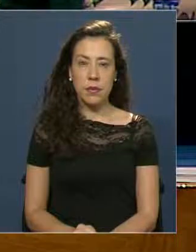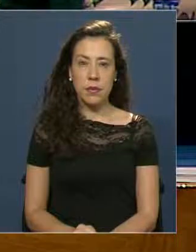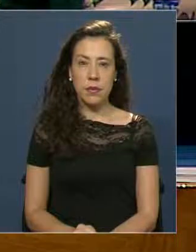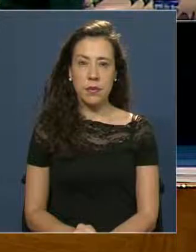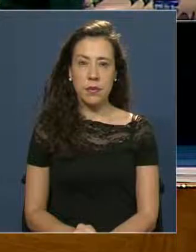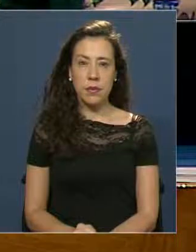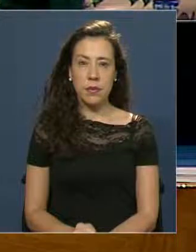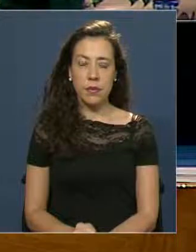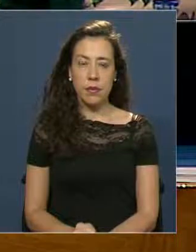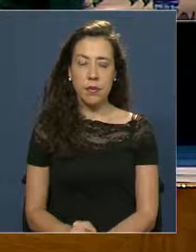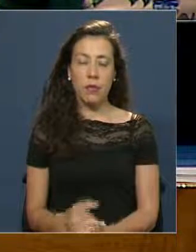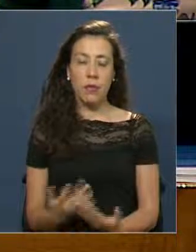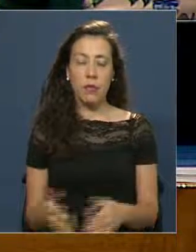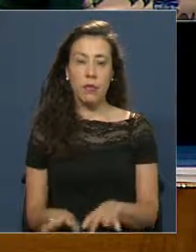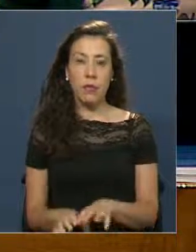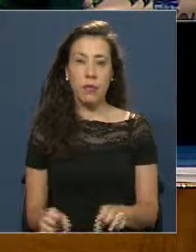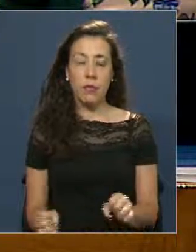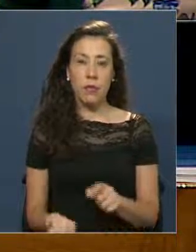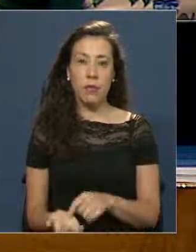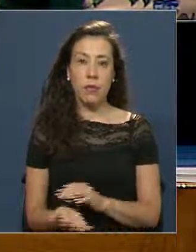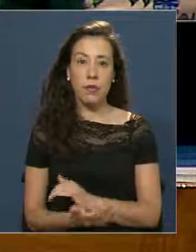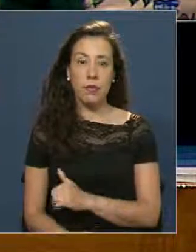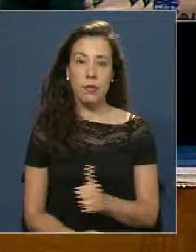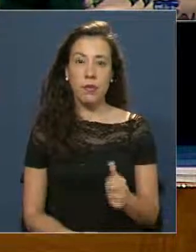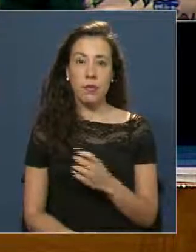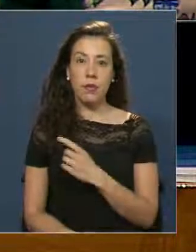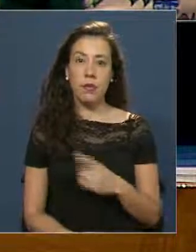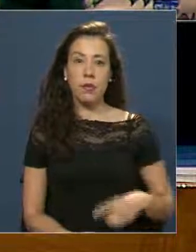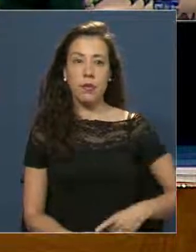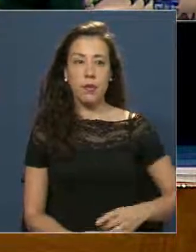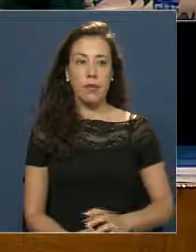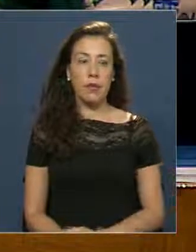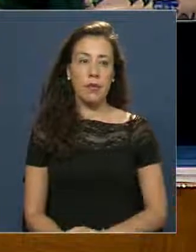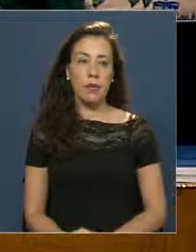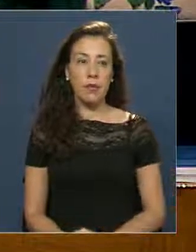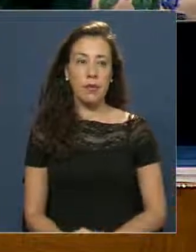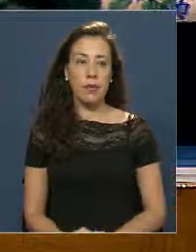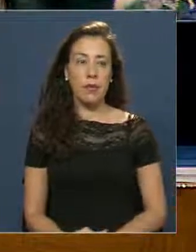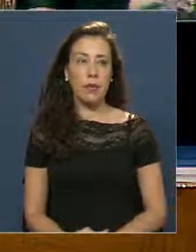En votación, han votado todas las señoras y señores diputados. No ayuda a nadie.